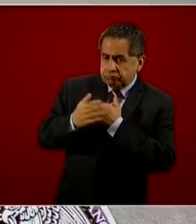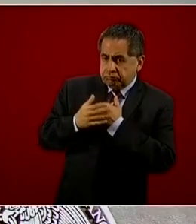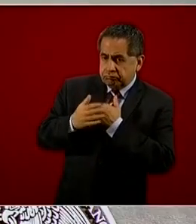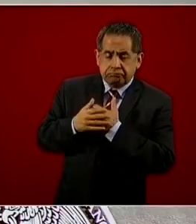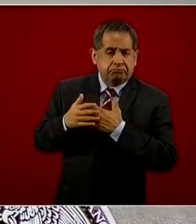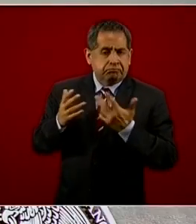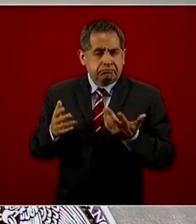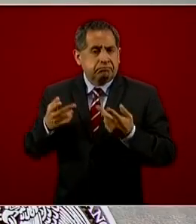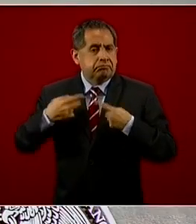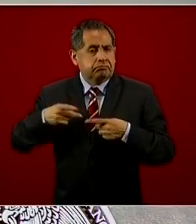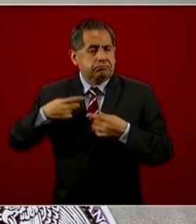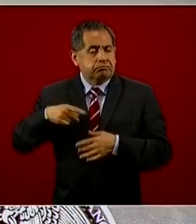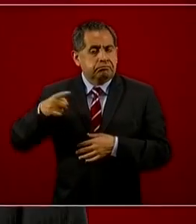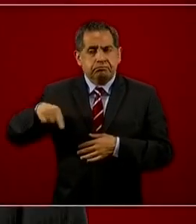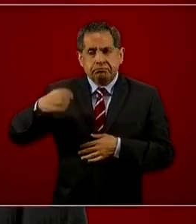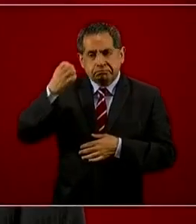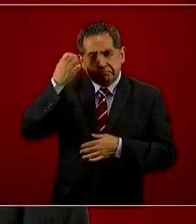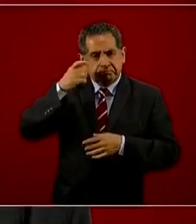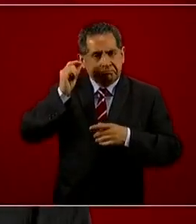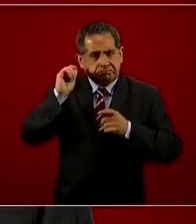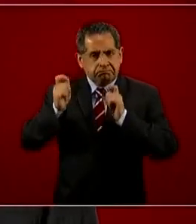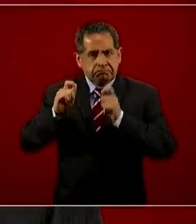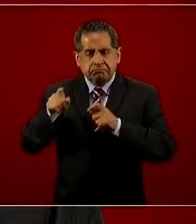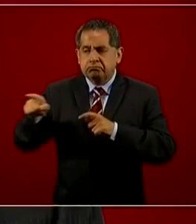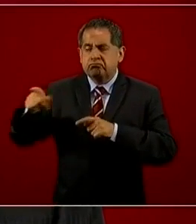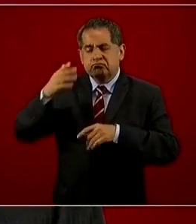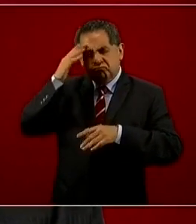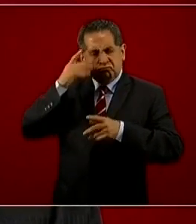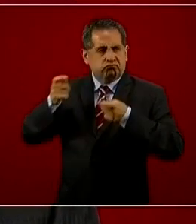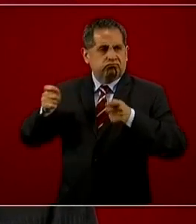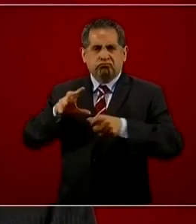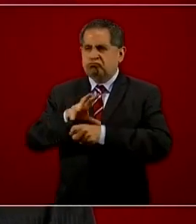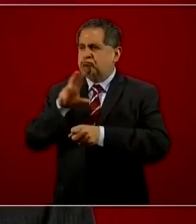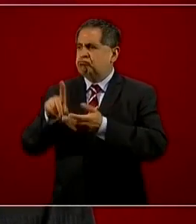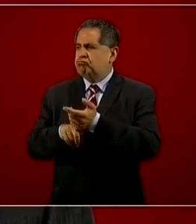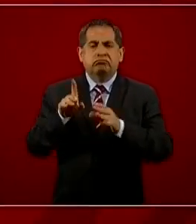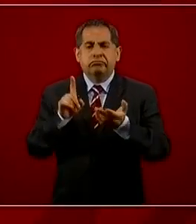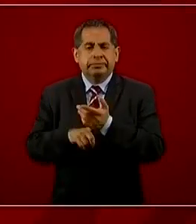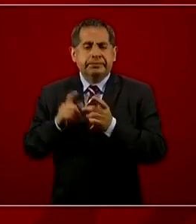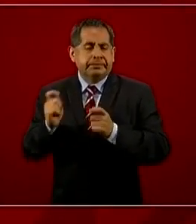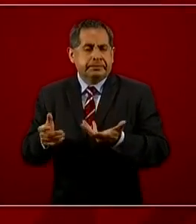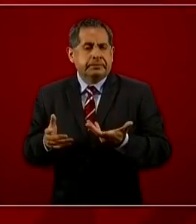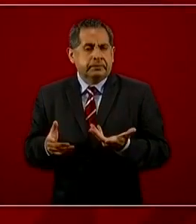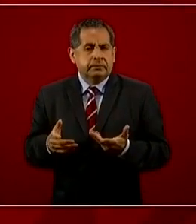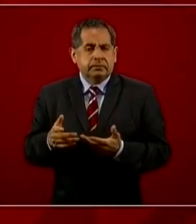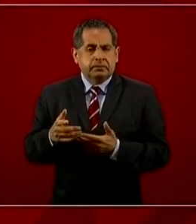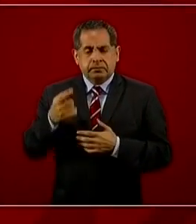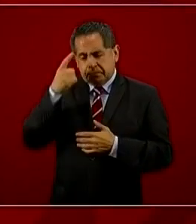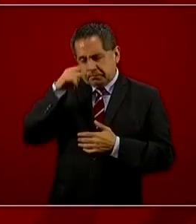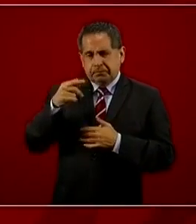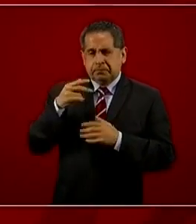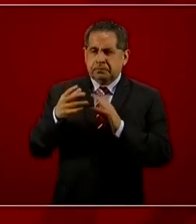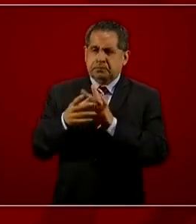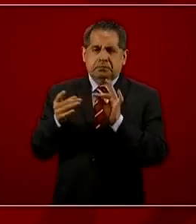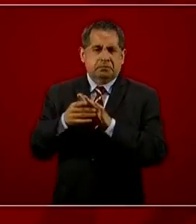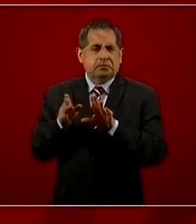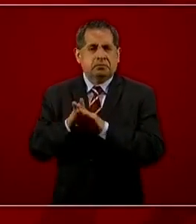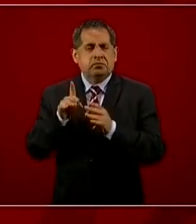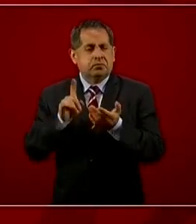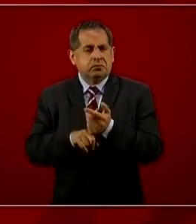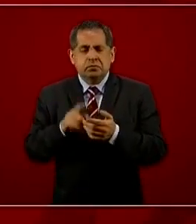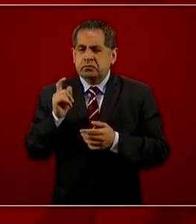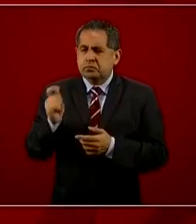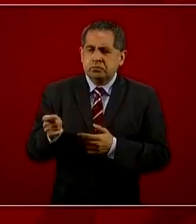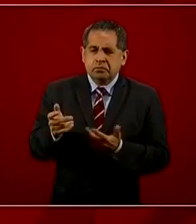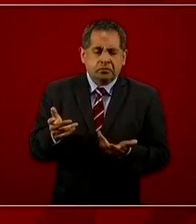reiteró sin embargo que le han informado que no es indispensable en lugares abiertos siempre y cuando mantenga su sana